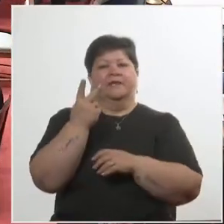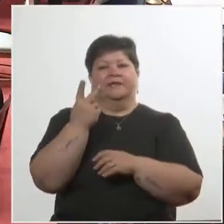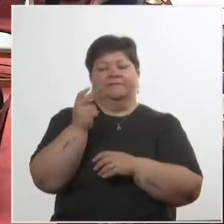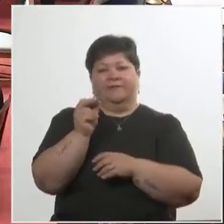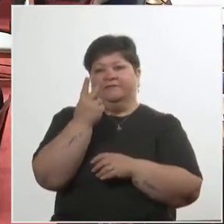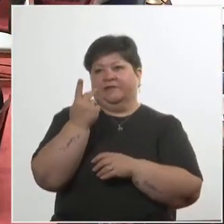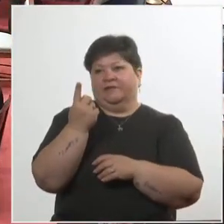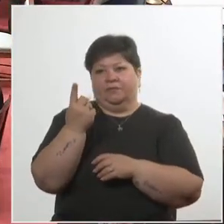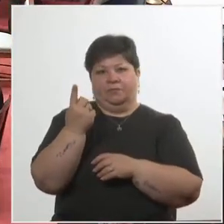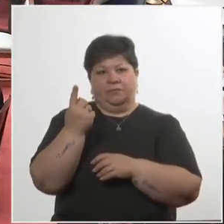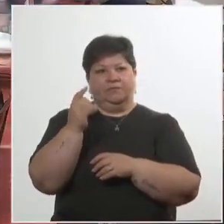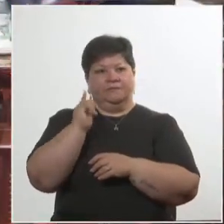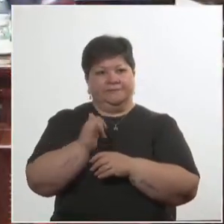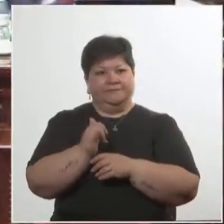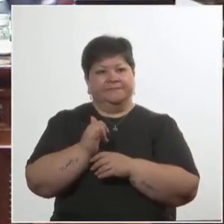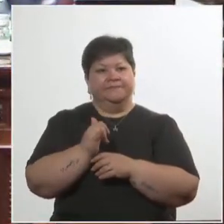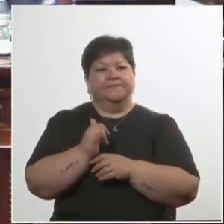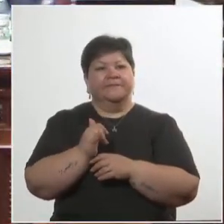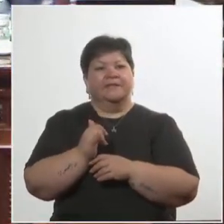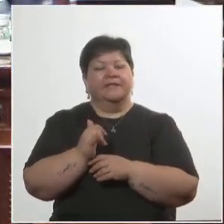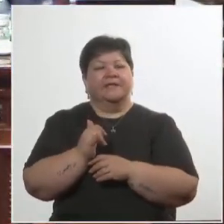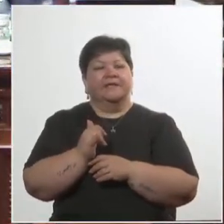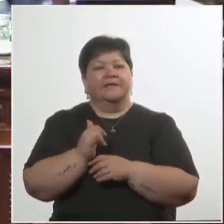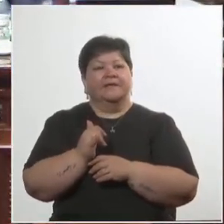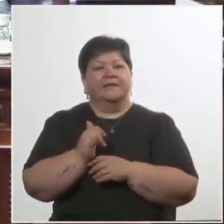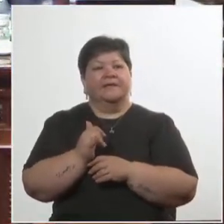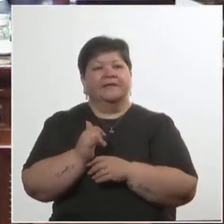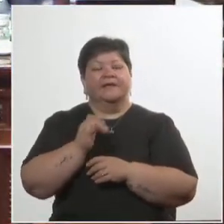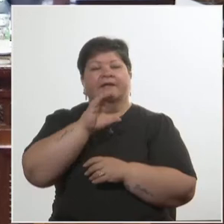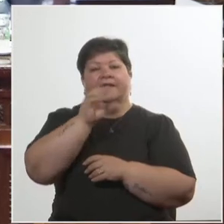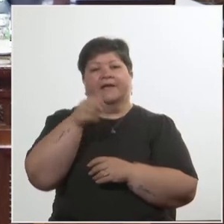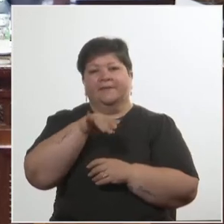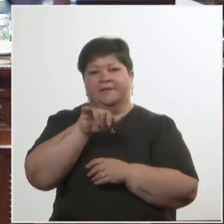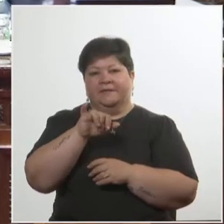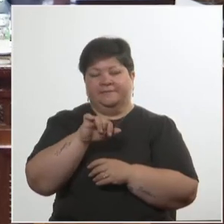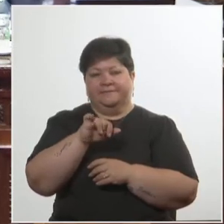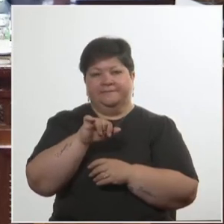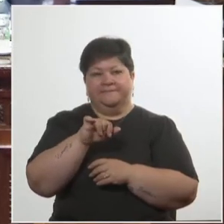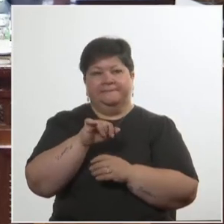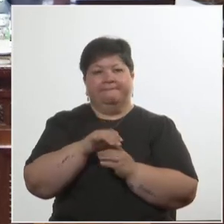afirmativo tiene la palabra para su informe el senador Camí